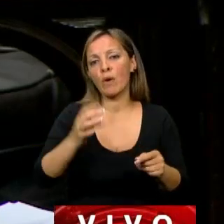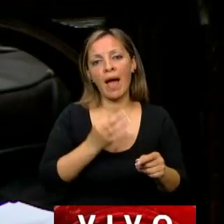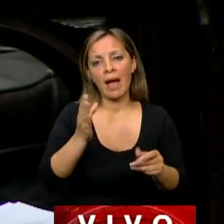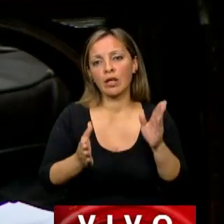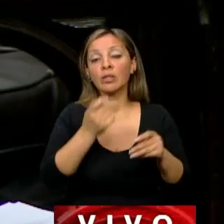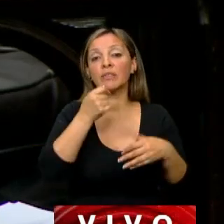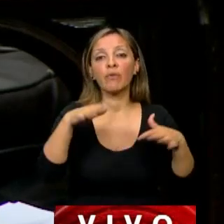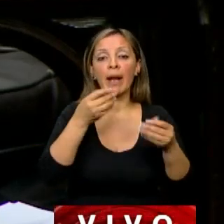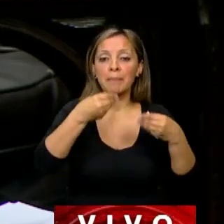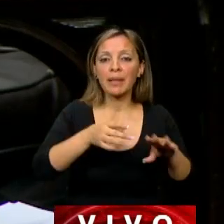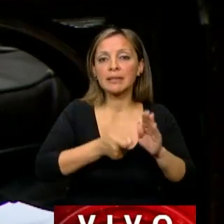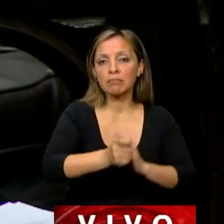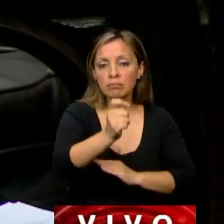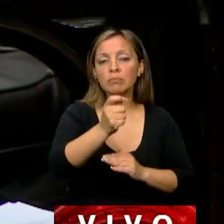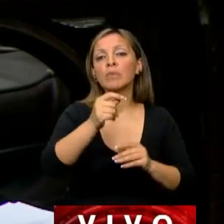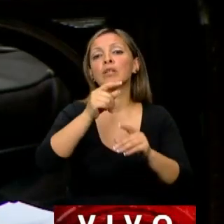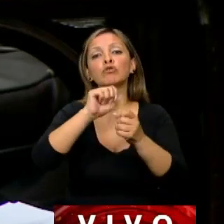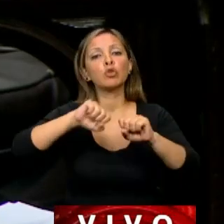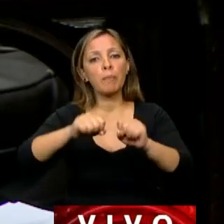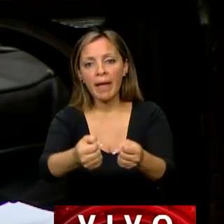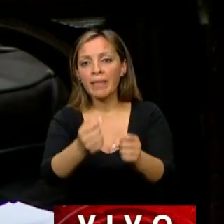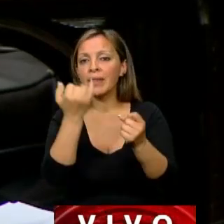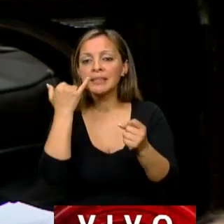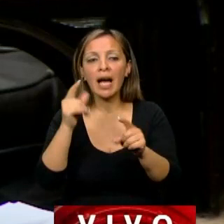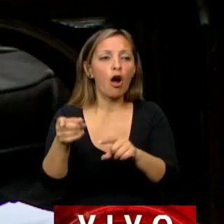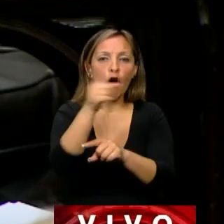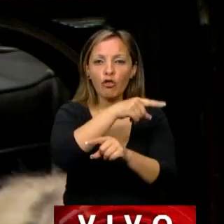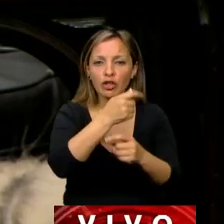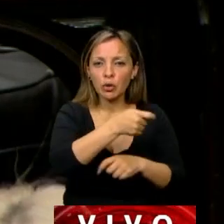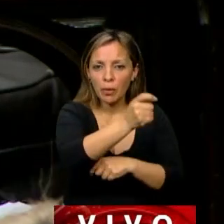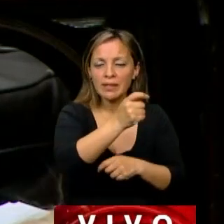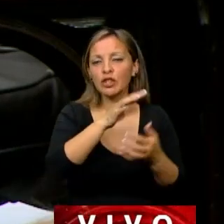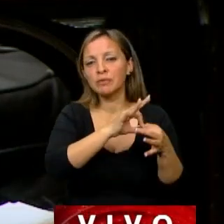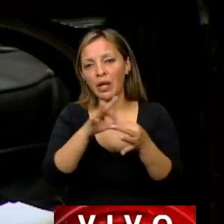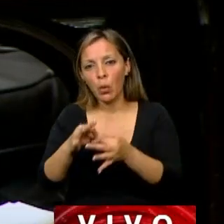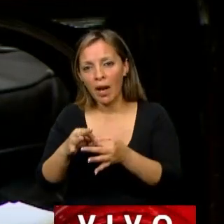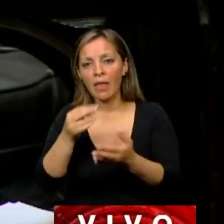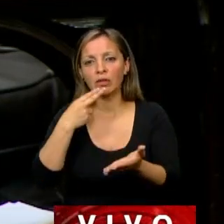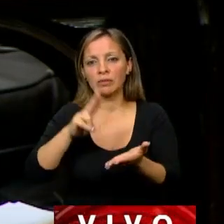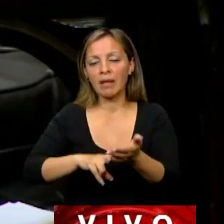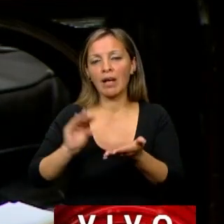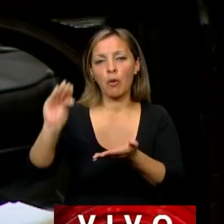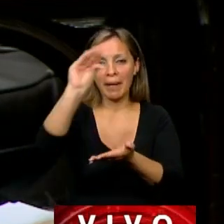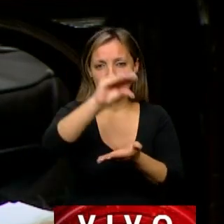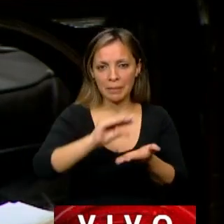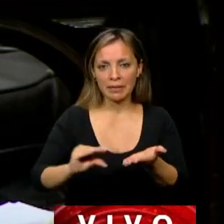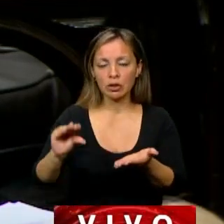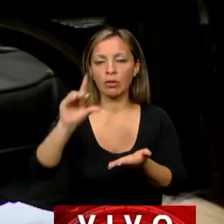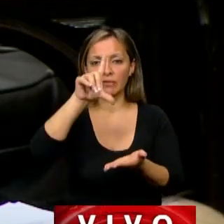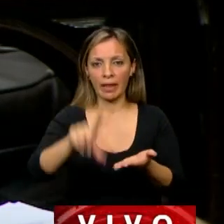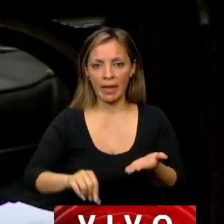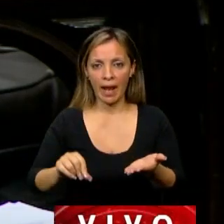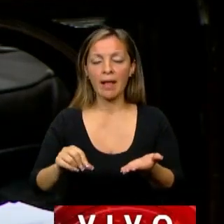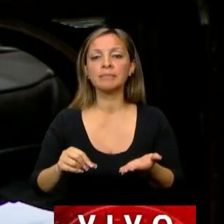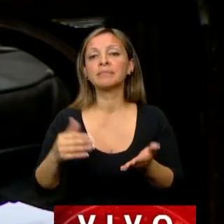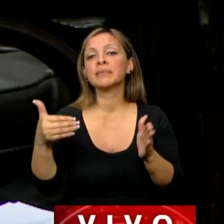judiciales y suspender por igual término los ya iniciados relativos al régimen de coparticipación federal por hechos